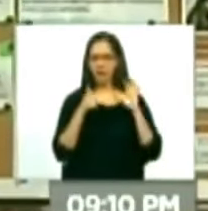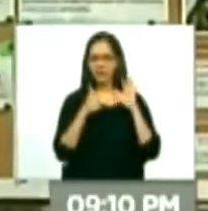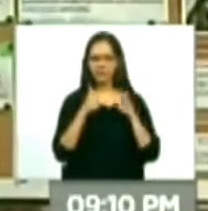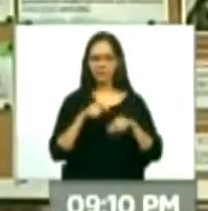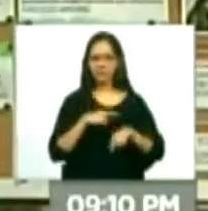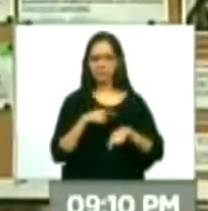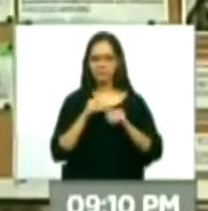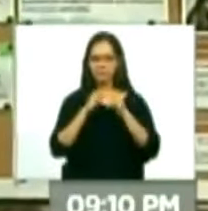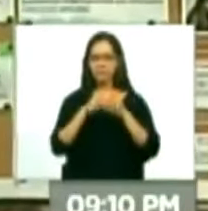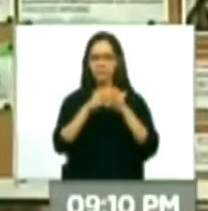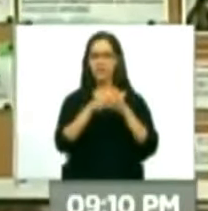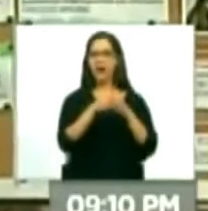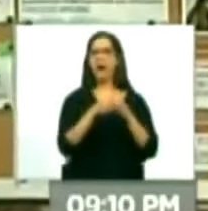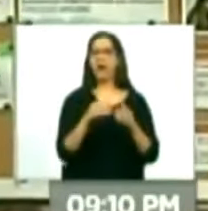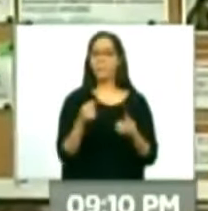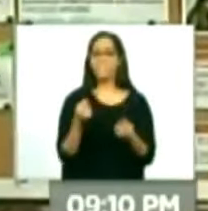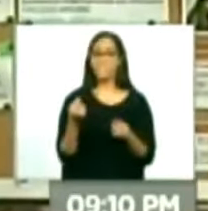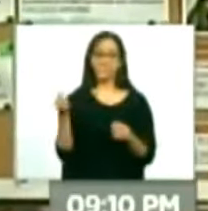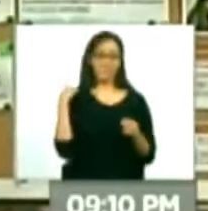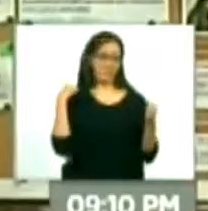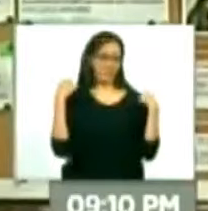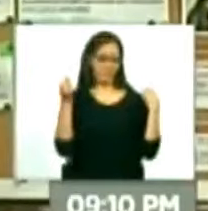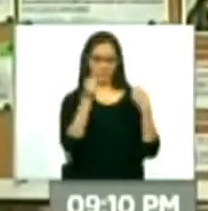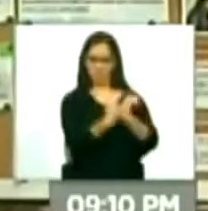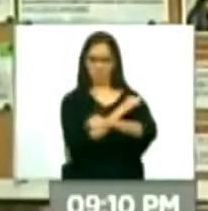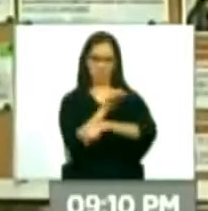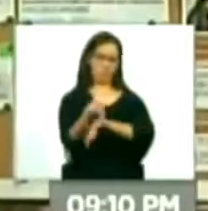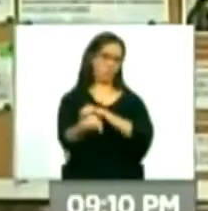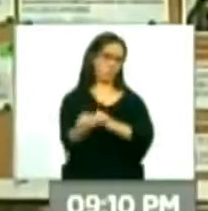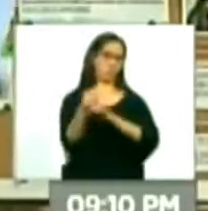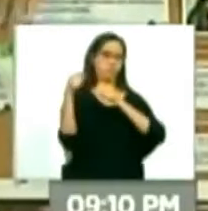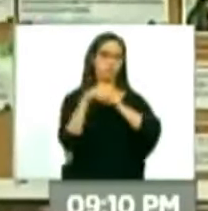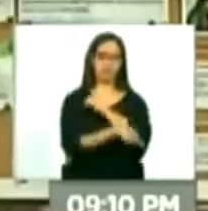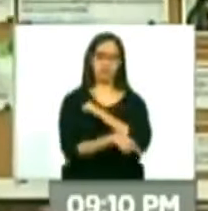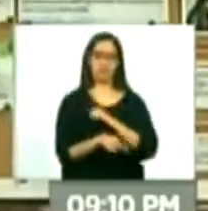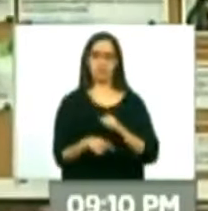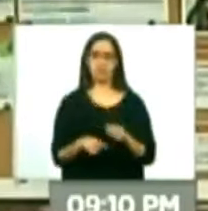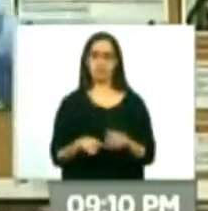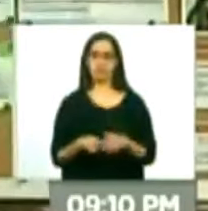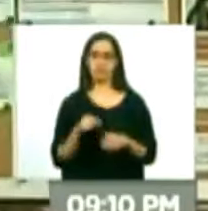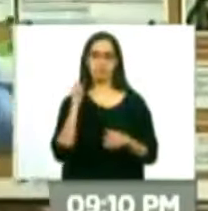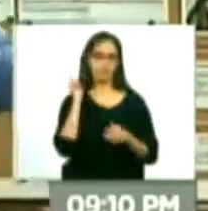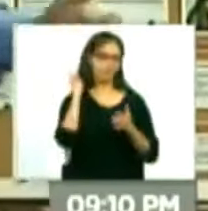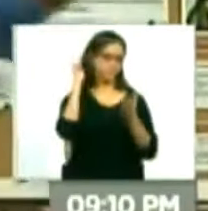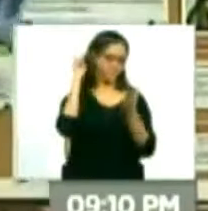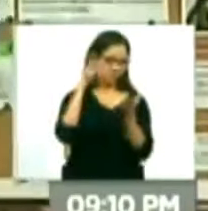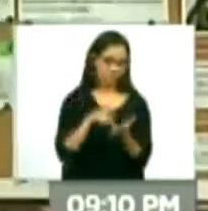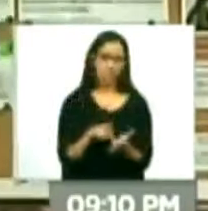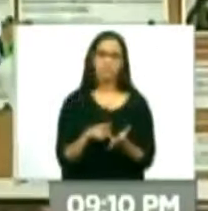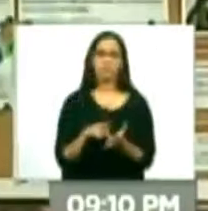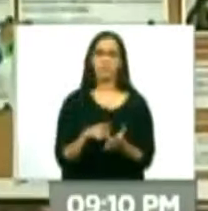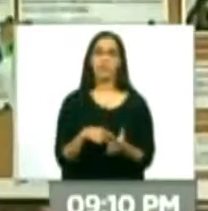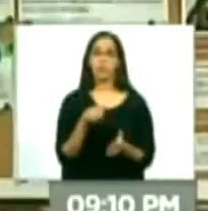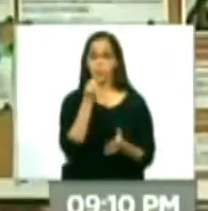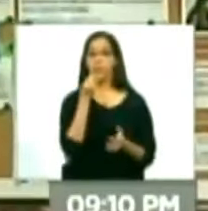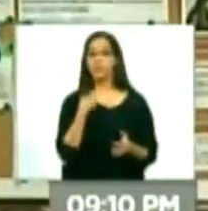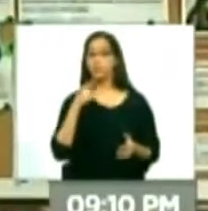lancha. Me comieron los zancudos hasta el alma. Allá me instalé. Yo llevaba mi comida